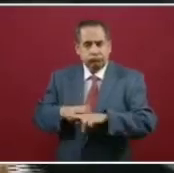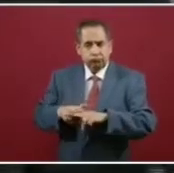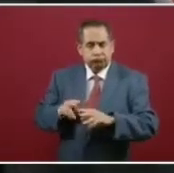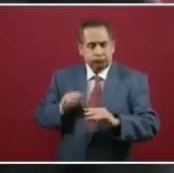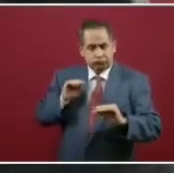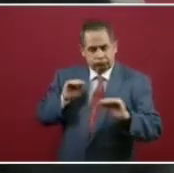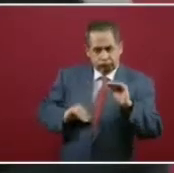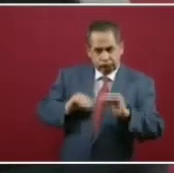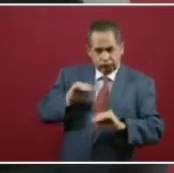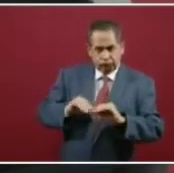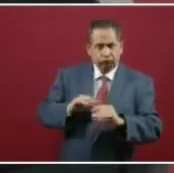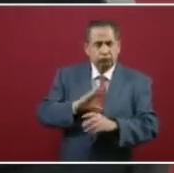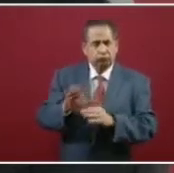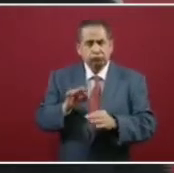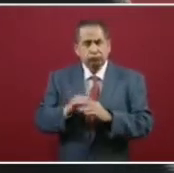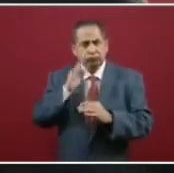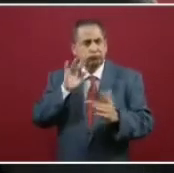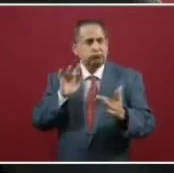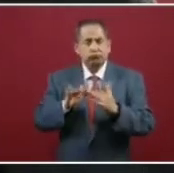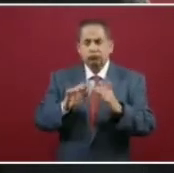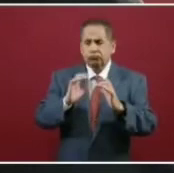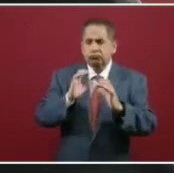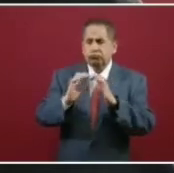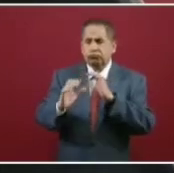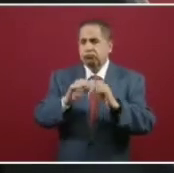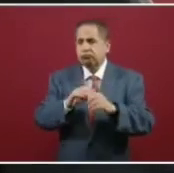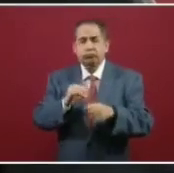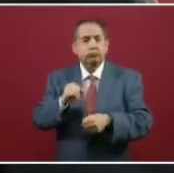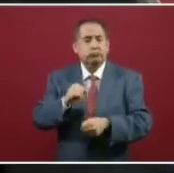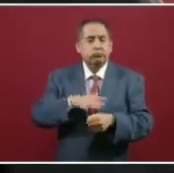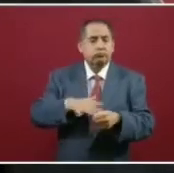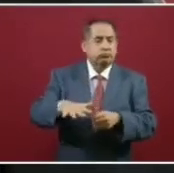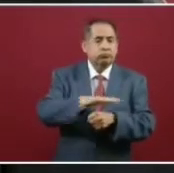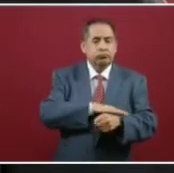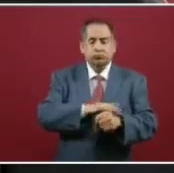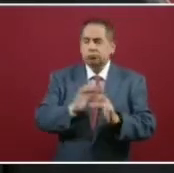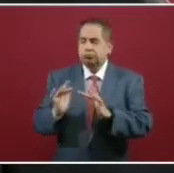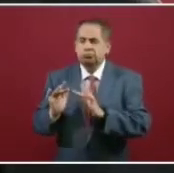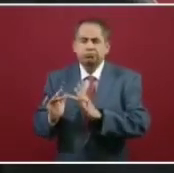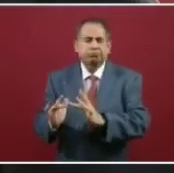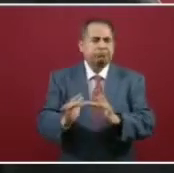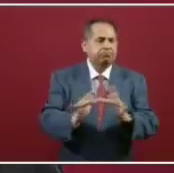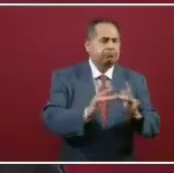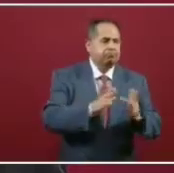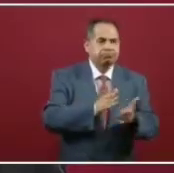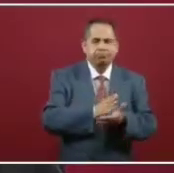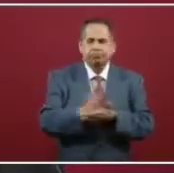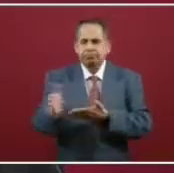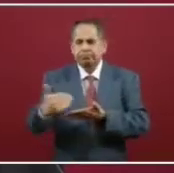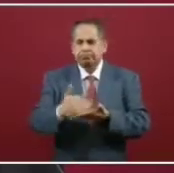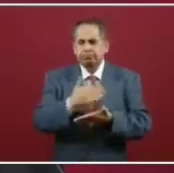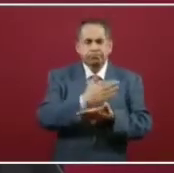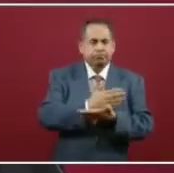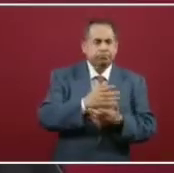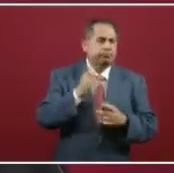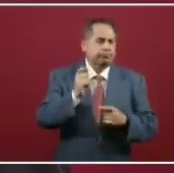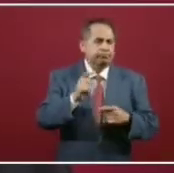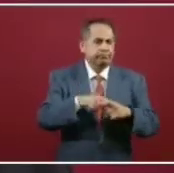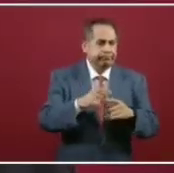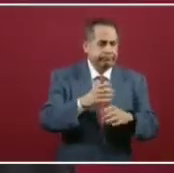para que haya comunicación en el Istmo, no solo para transportar